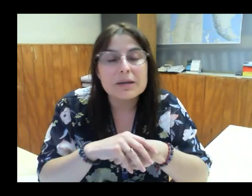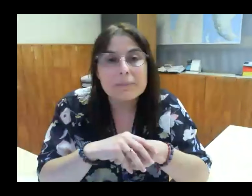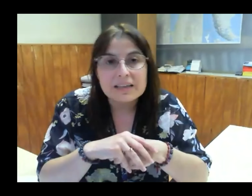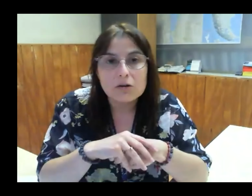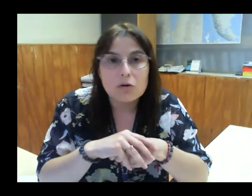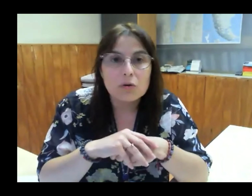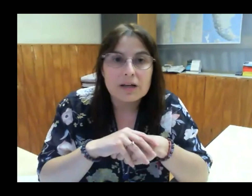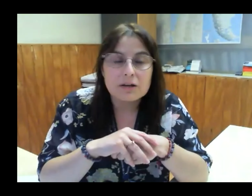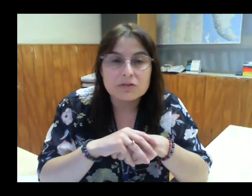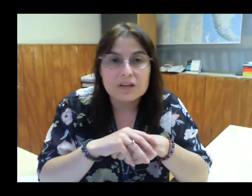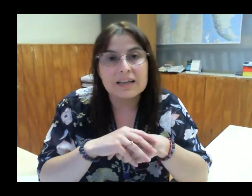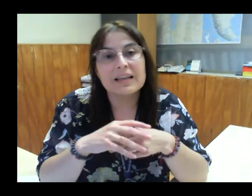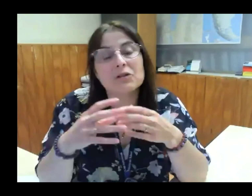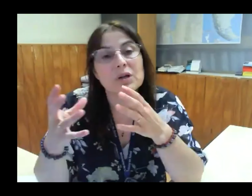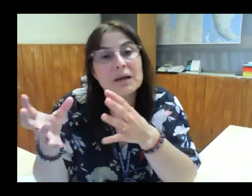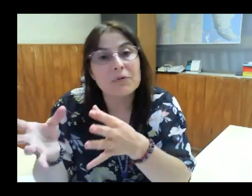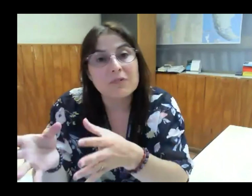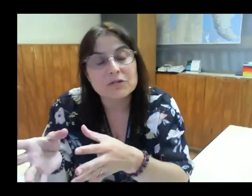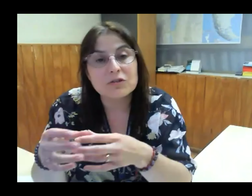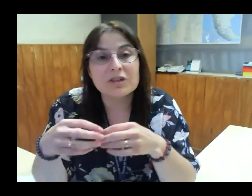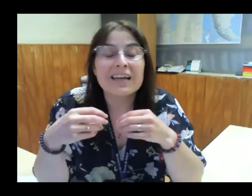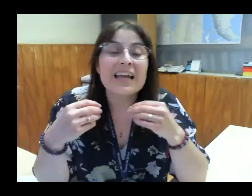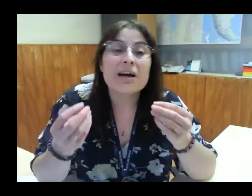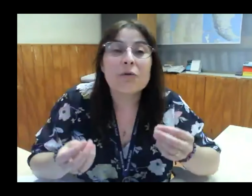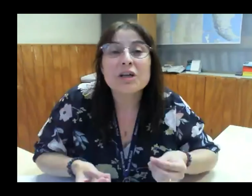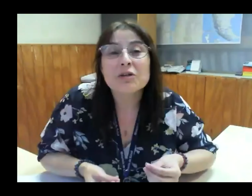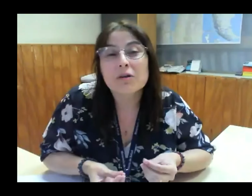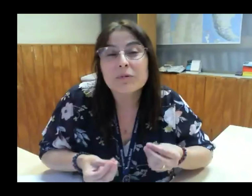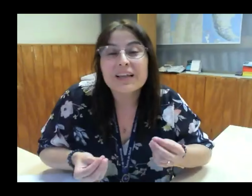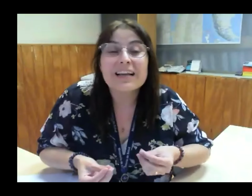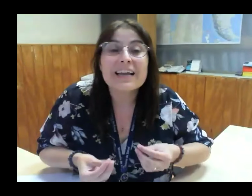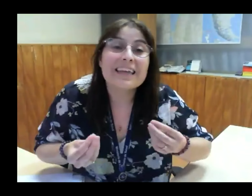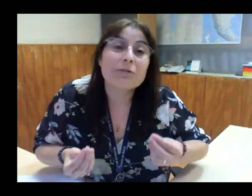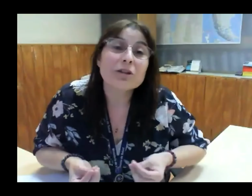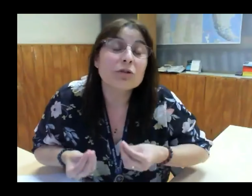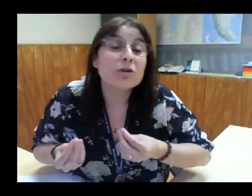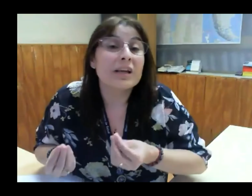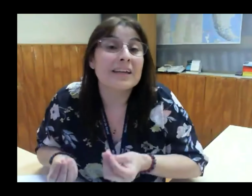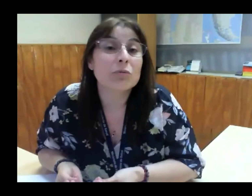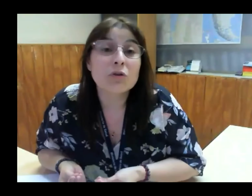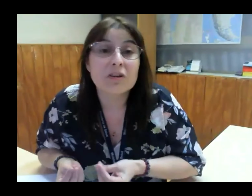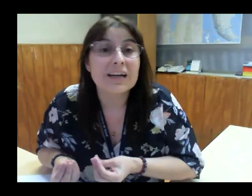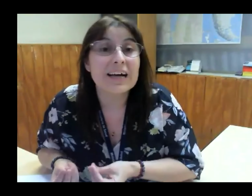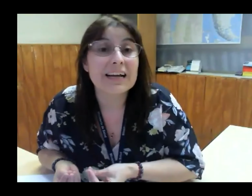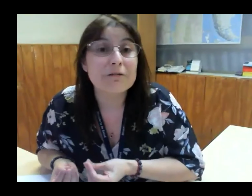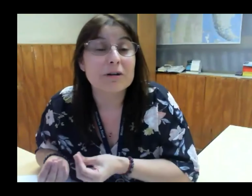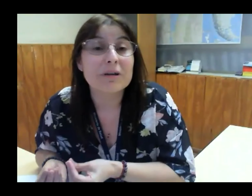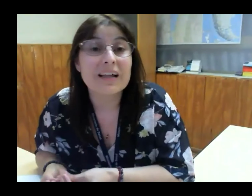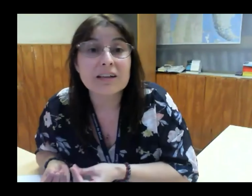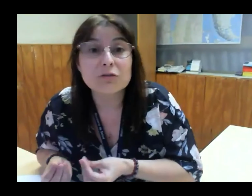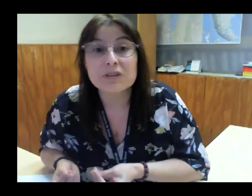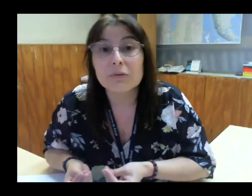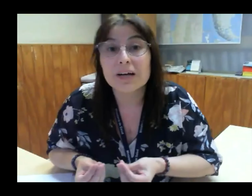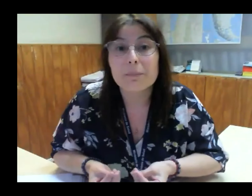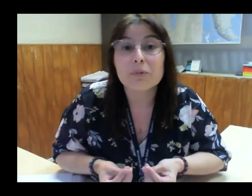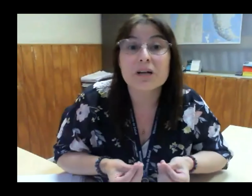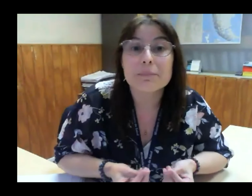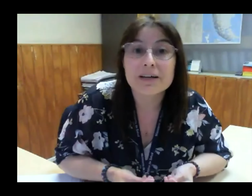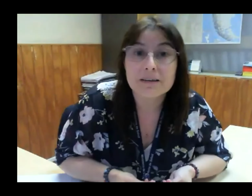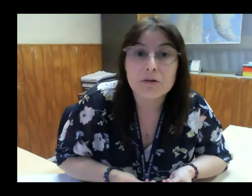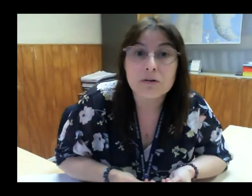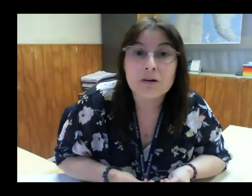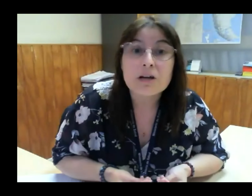cambio climático, tanto en la población, como tal, cuántos estudios de carga de enfermedad asociado a